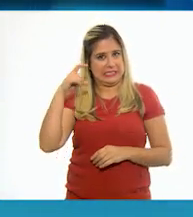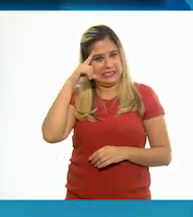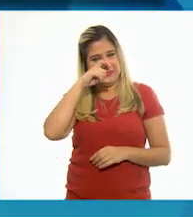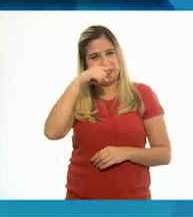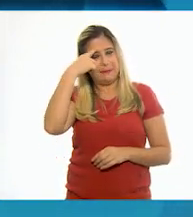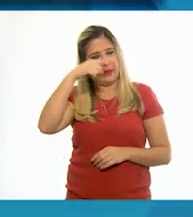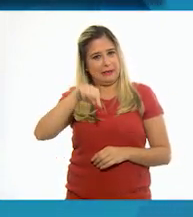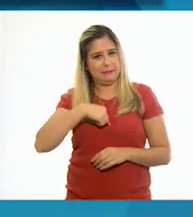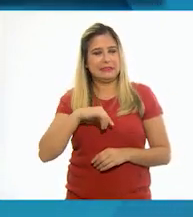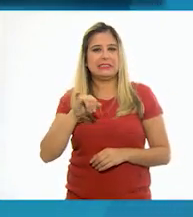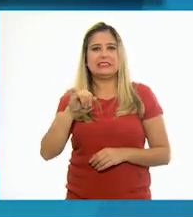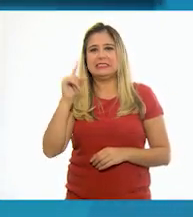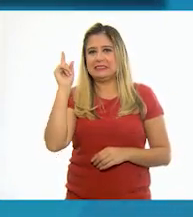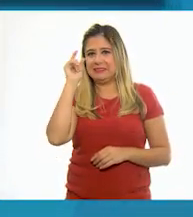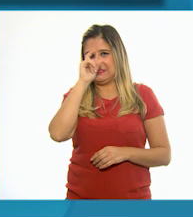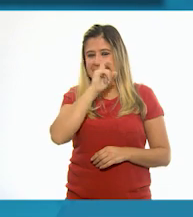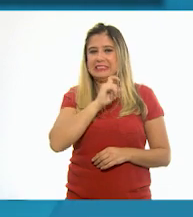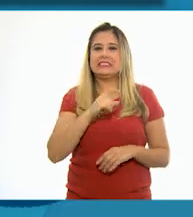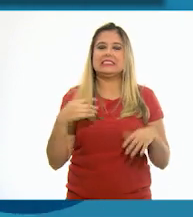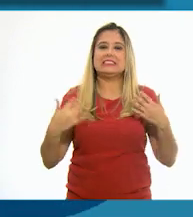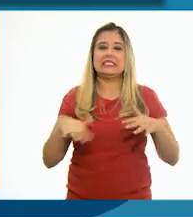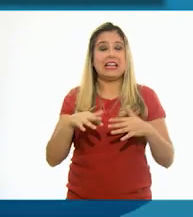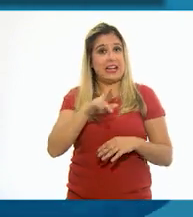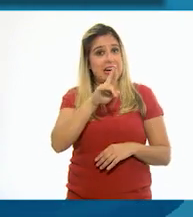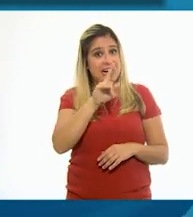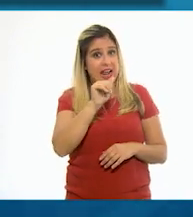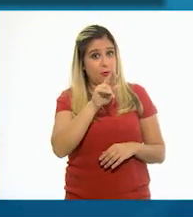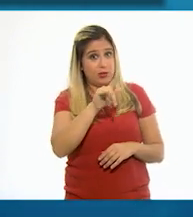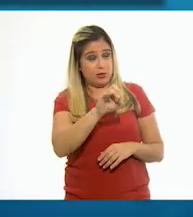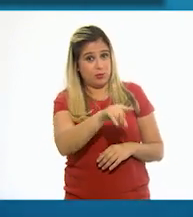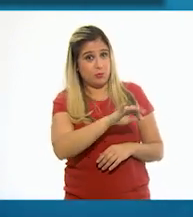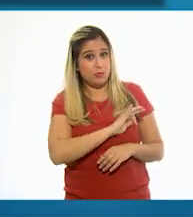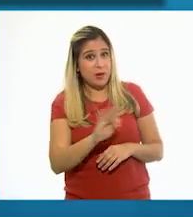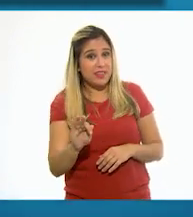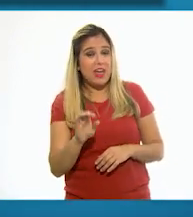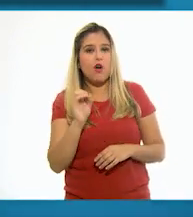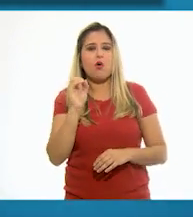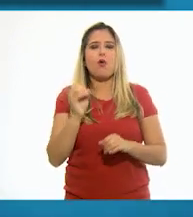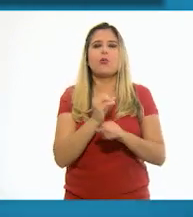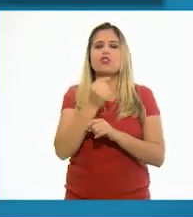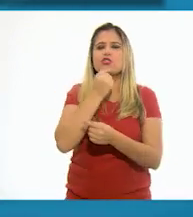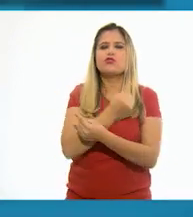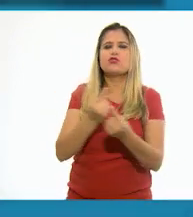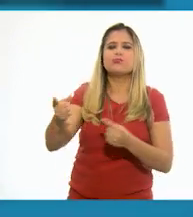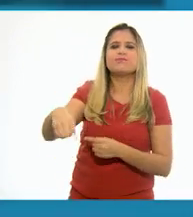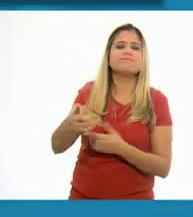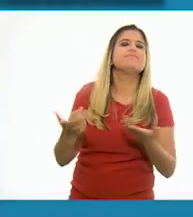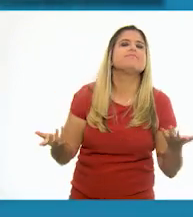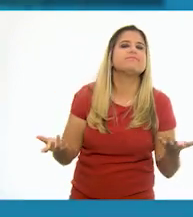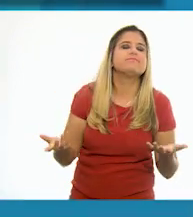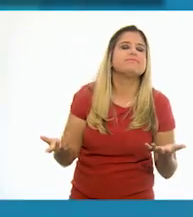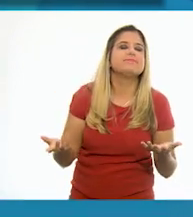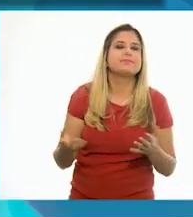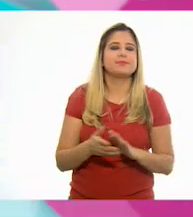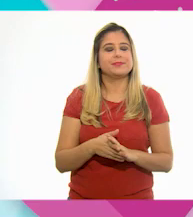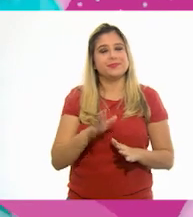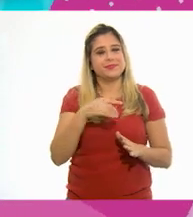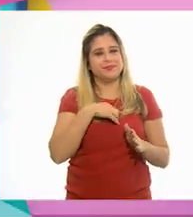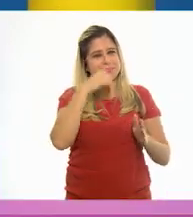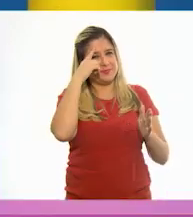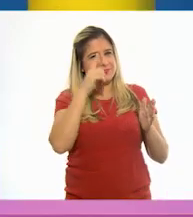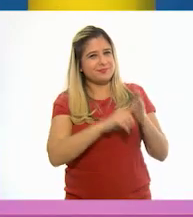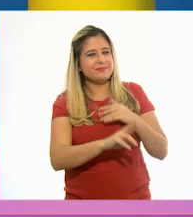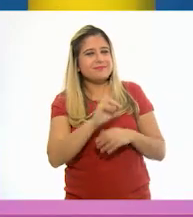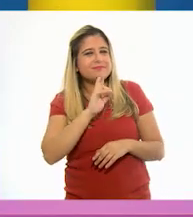mí. Ay, Raulito, ¿tú podrías? ¿O le damos una oportunidad a los niños ahí en casa? ¿Qué dices? Yo creo que mejor